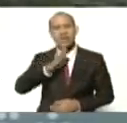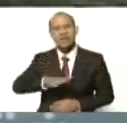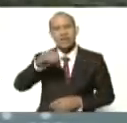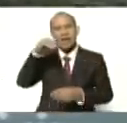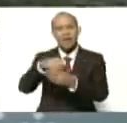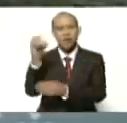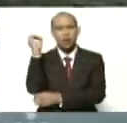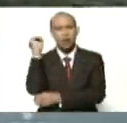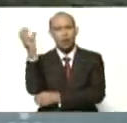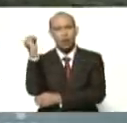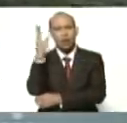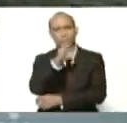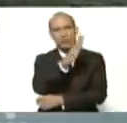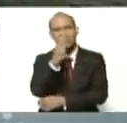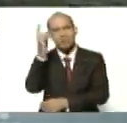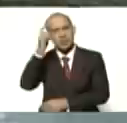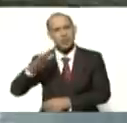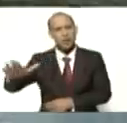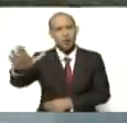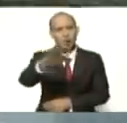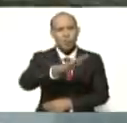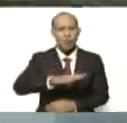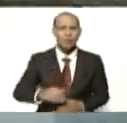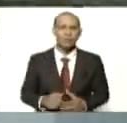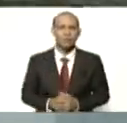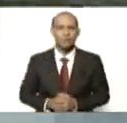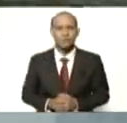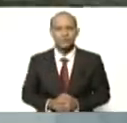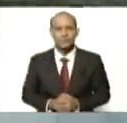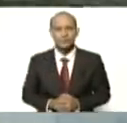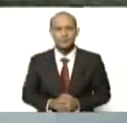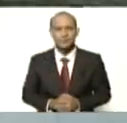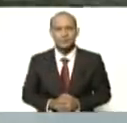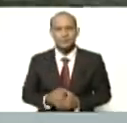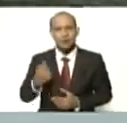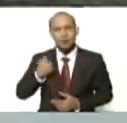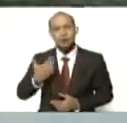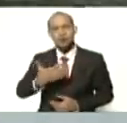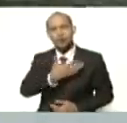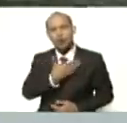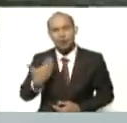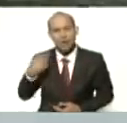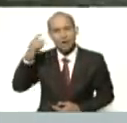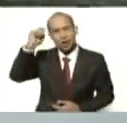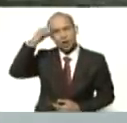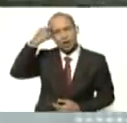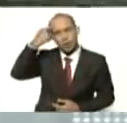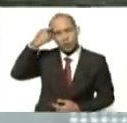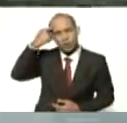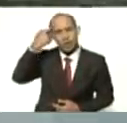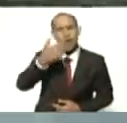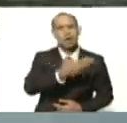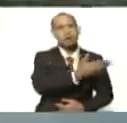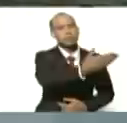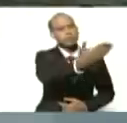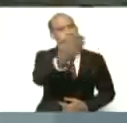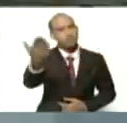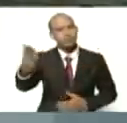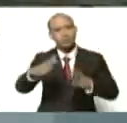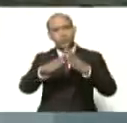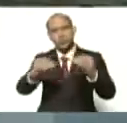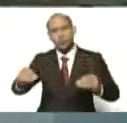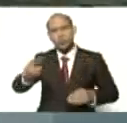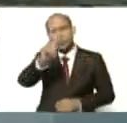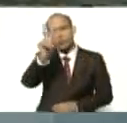congreso bicentenario de los pueblos miren yo quiero recordarle a todo venezolano